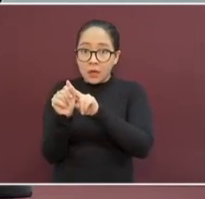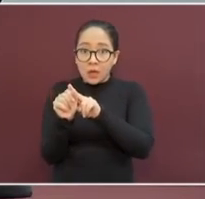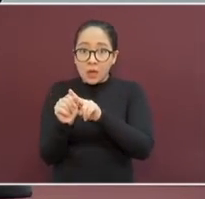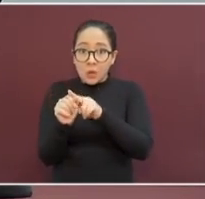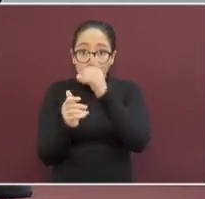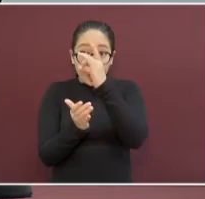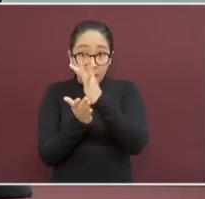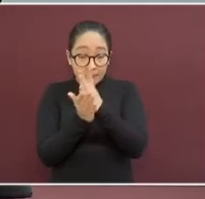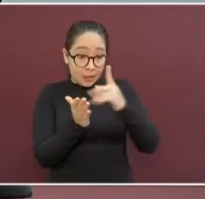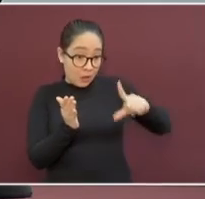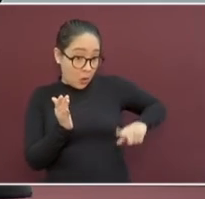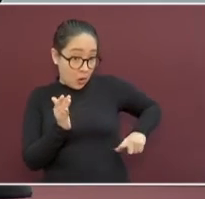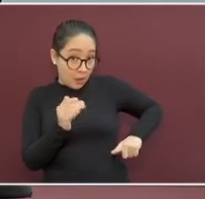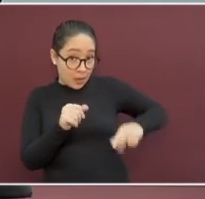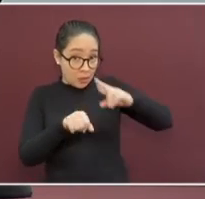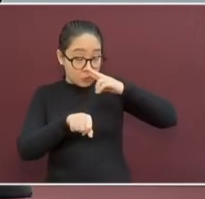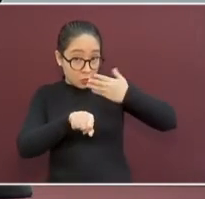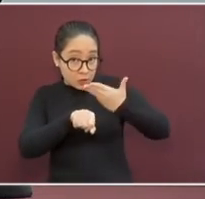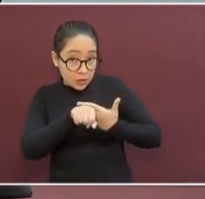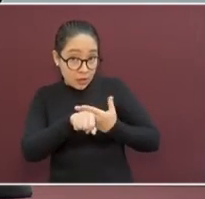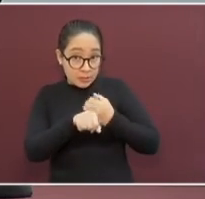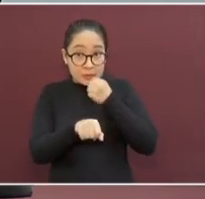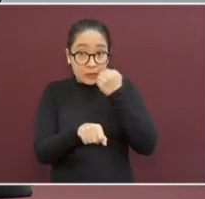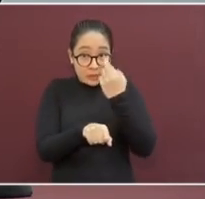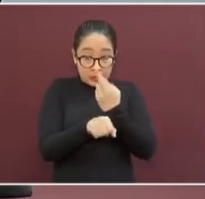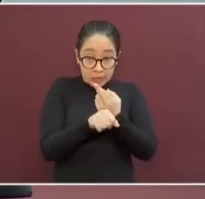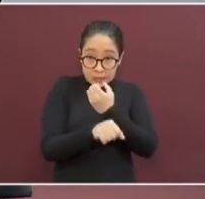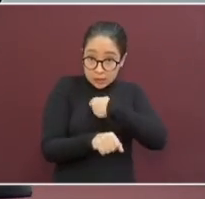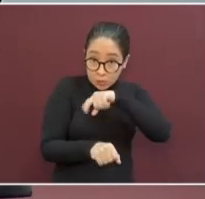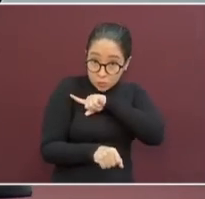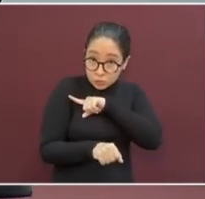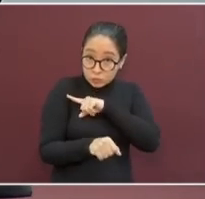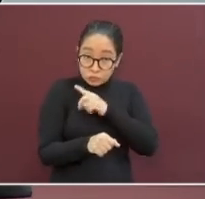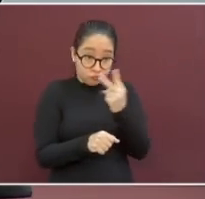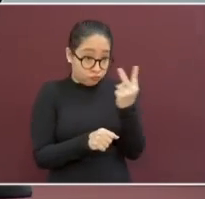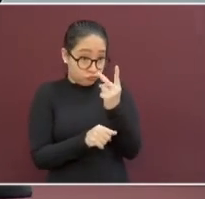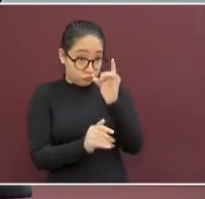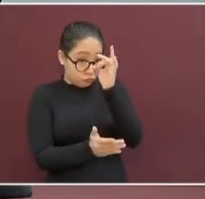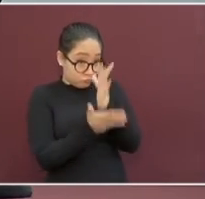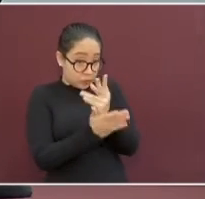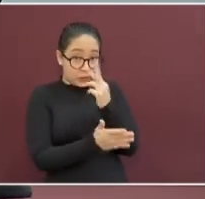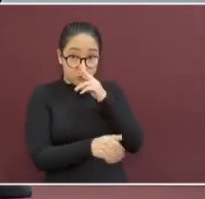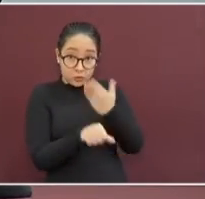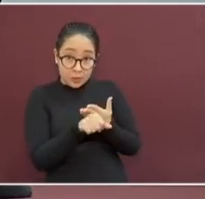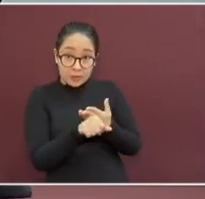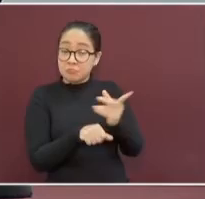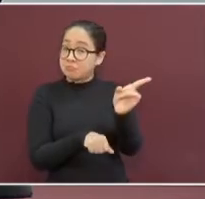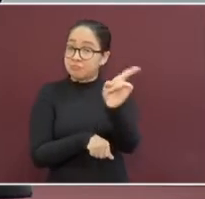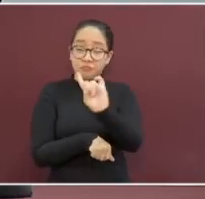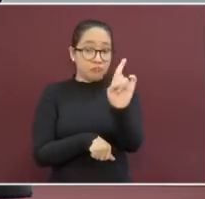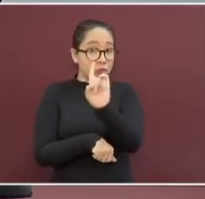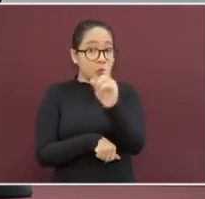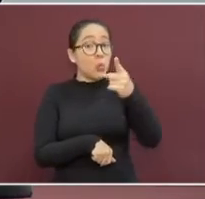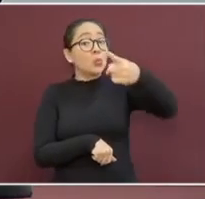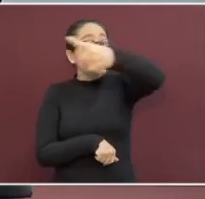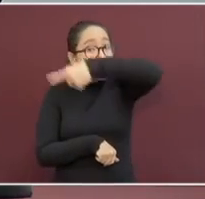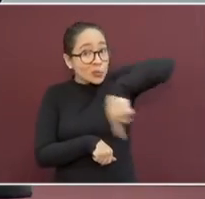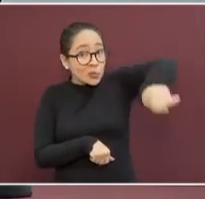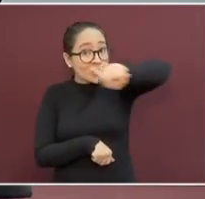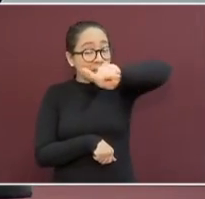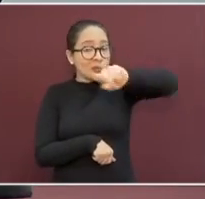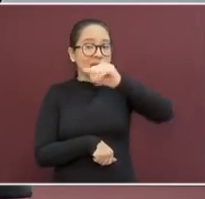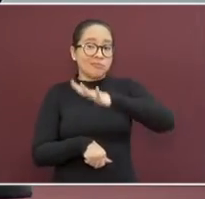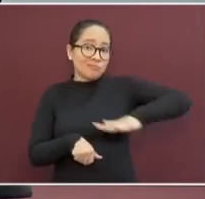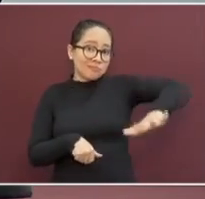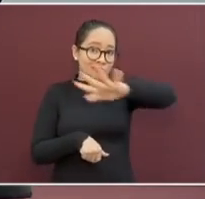del gobierno o la secretaria de salud sino de ustedes mismos como sociedad